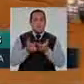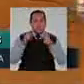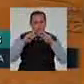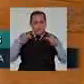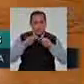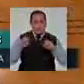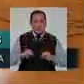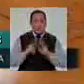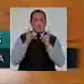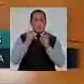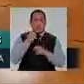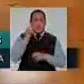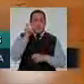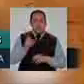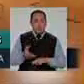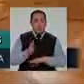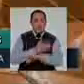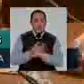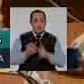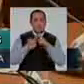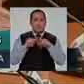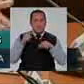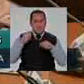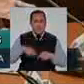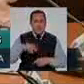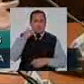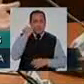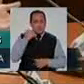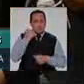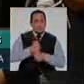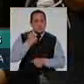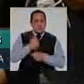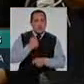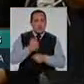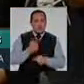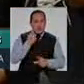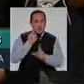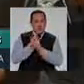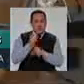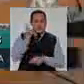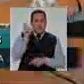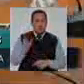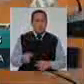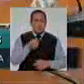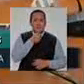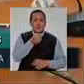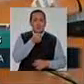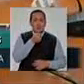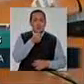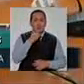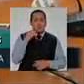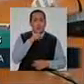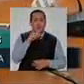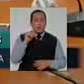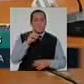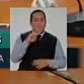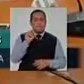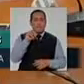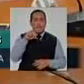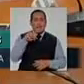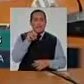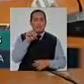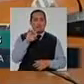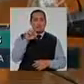del caso López Meneses iniciará este miércoles su trabajo con la presencia de la periodista Cecilia Valenzuela, quien reveló